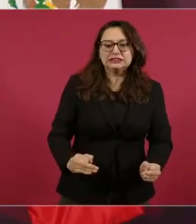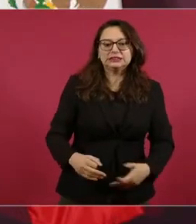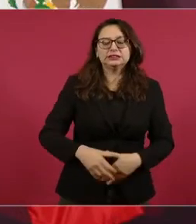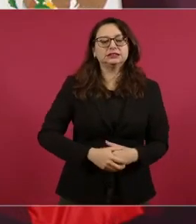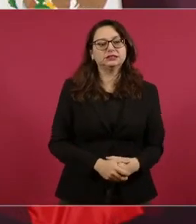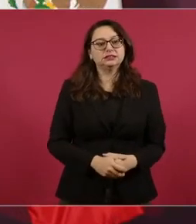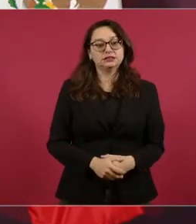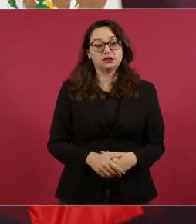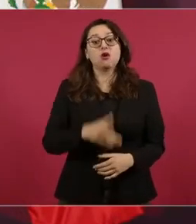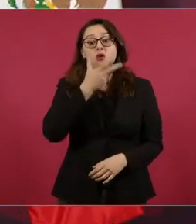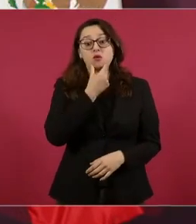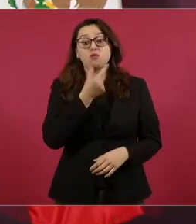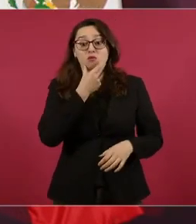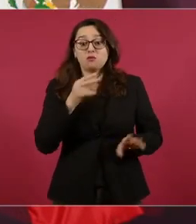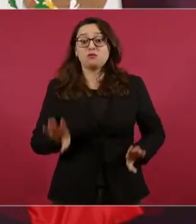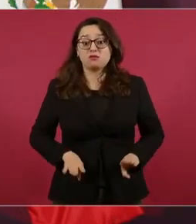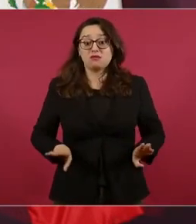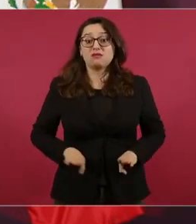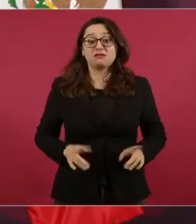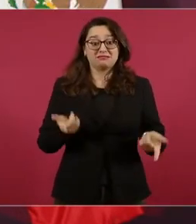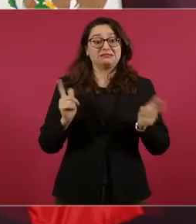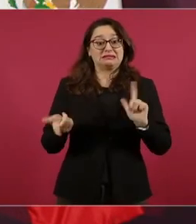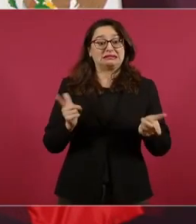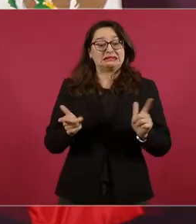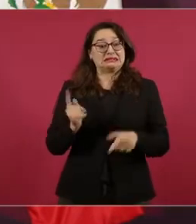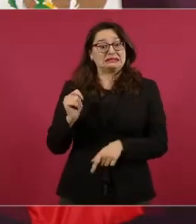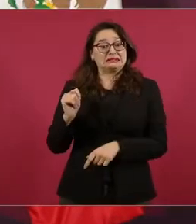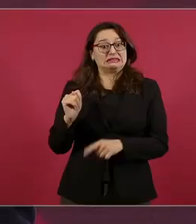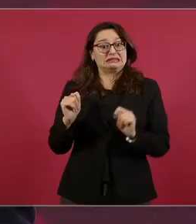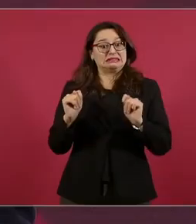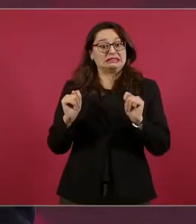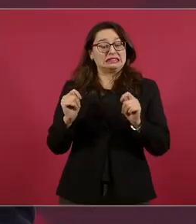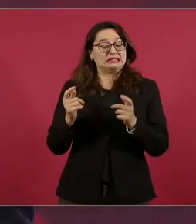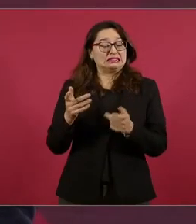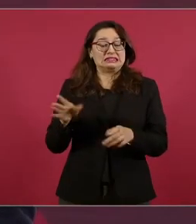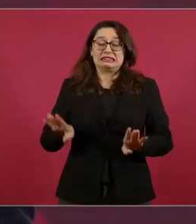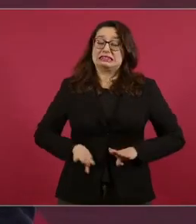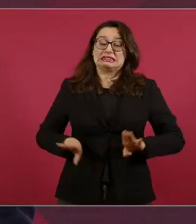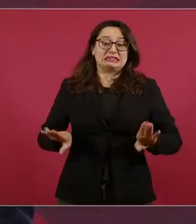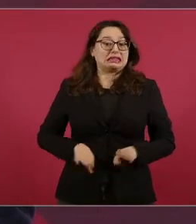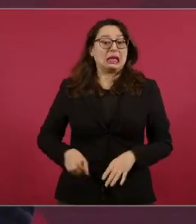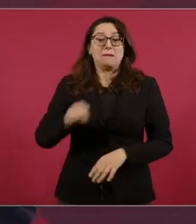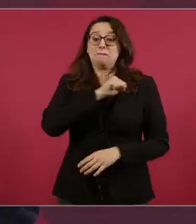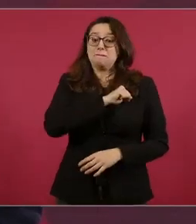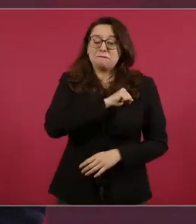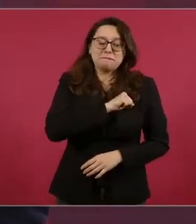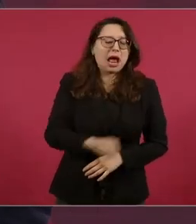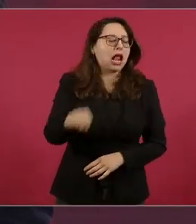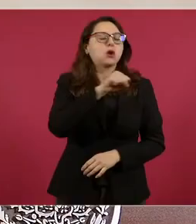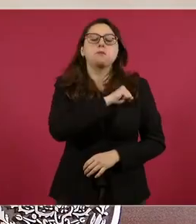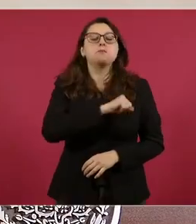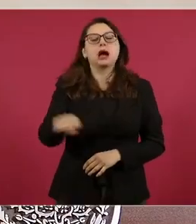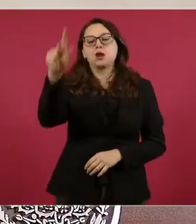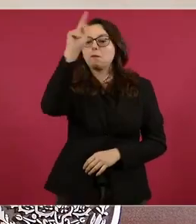señor de malas entrañas malo de malol